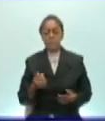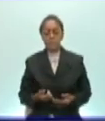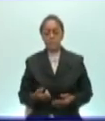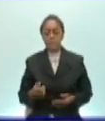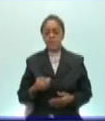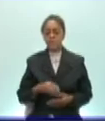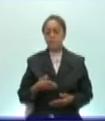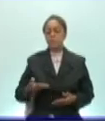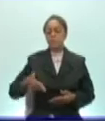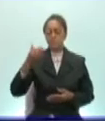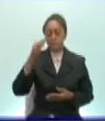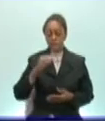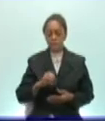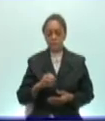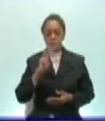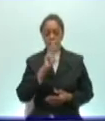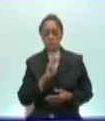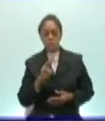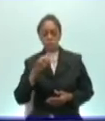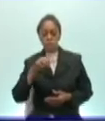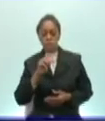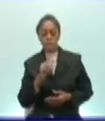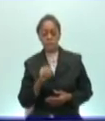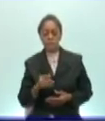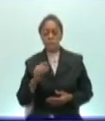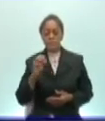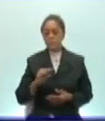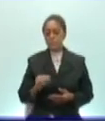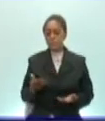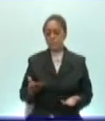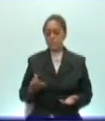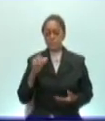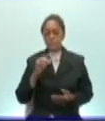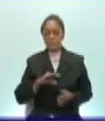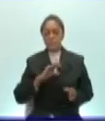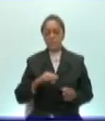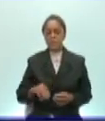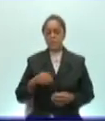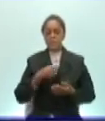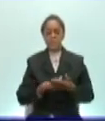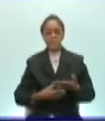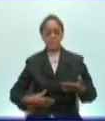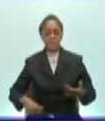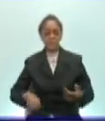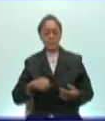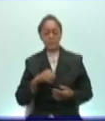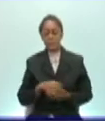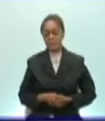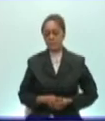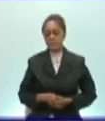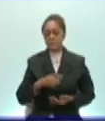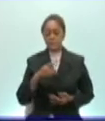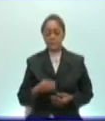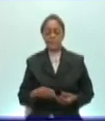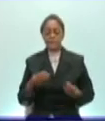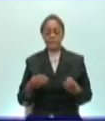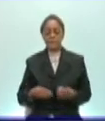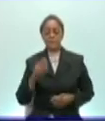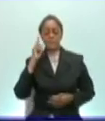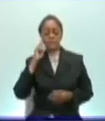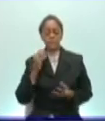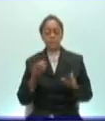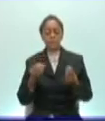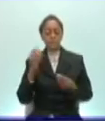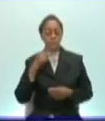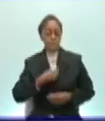su máximo general, William Shafter, es simplemente para evitar derramamientos de sangre, porque tantos siglos de explotación